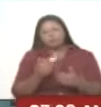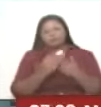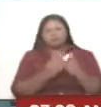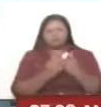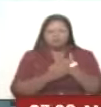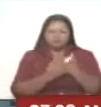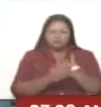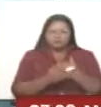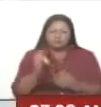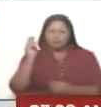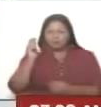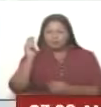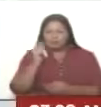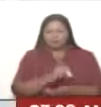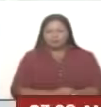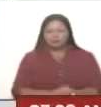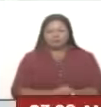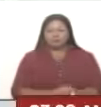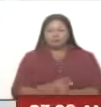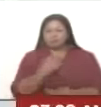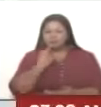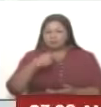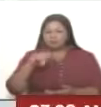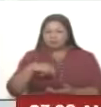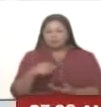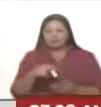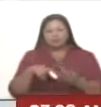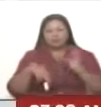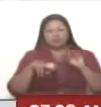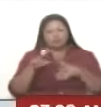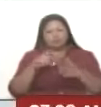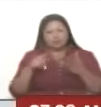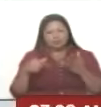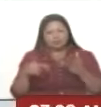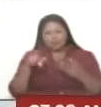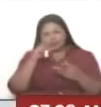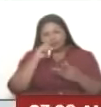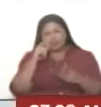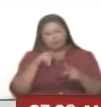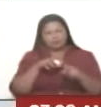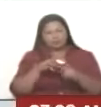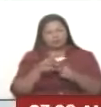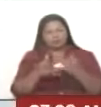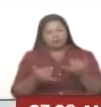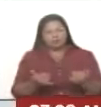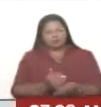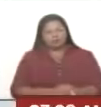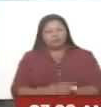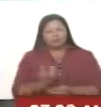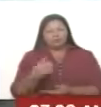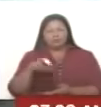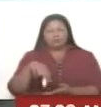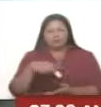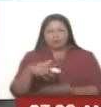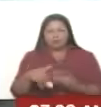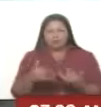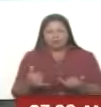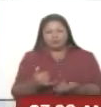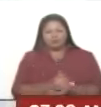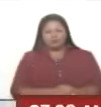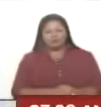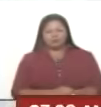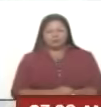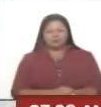su programa. El contrato dice que me tiene que invitar 12 veces al año y con la condición. El contrato también dice que tiene que bailar la música que usted solicita.